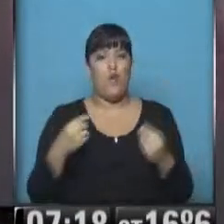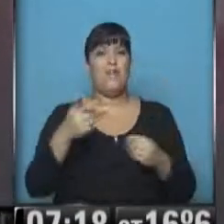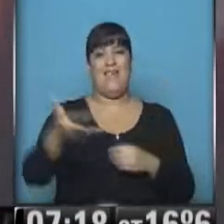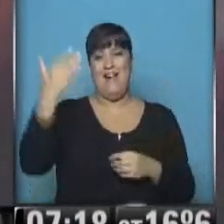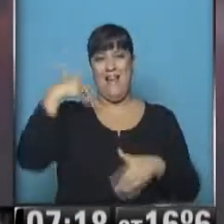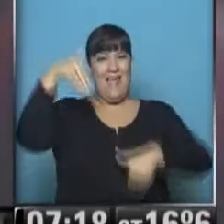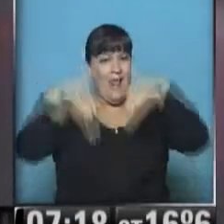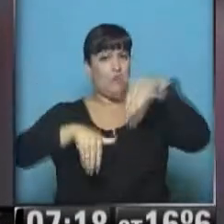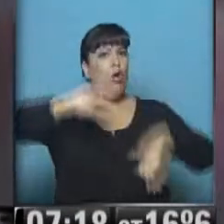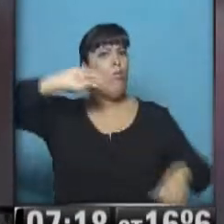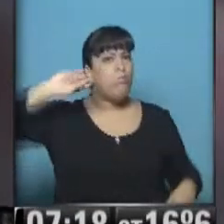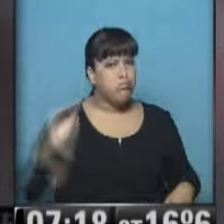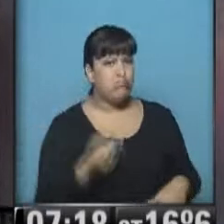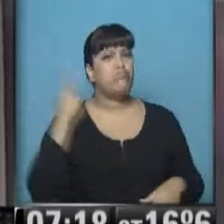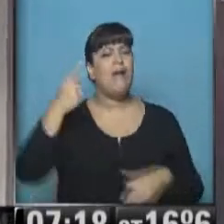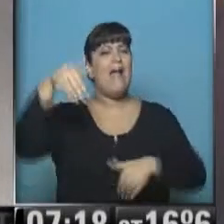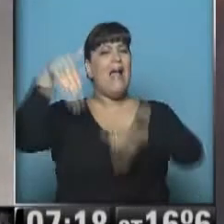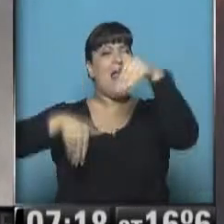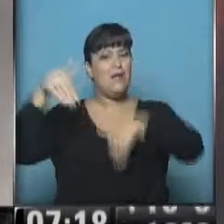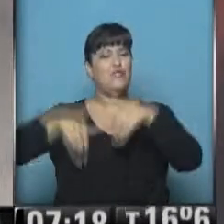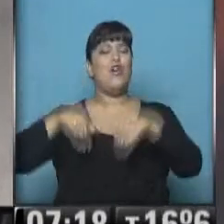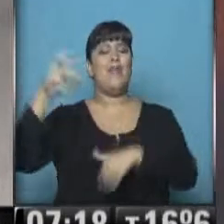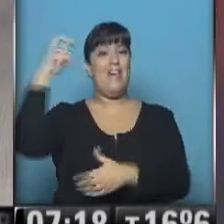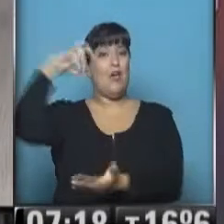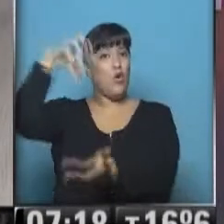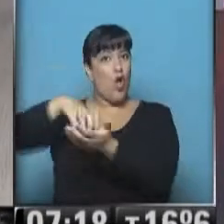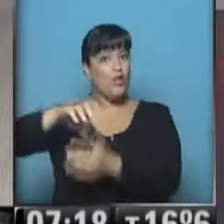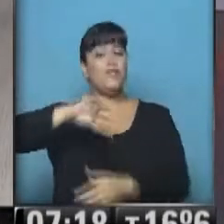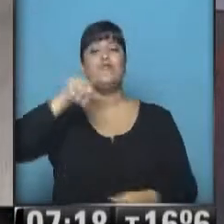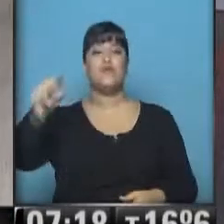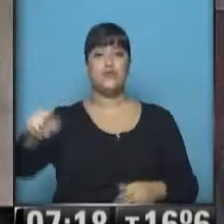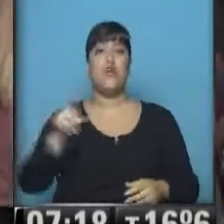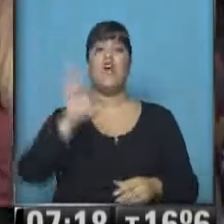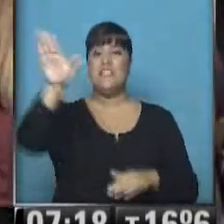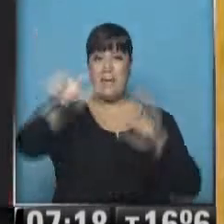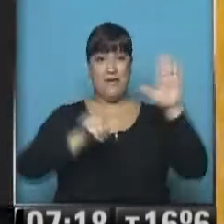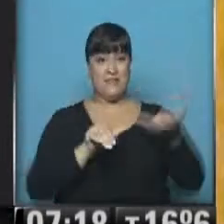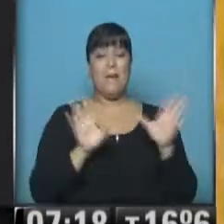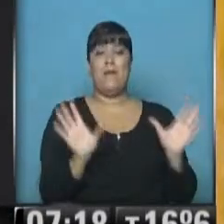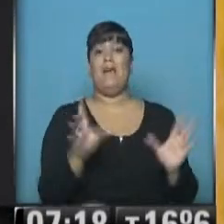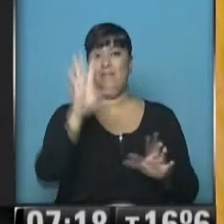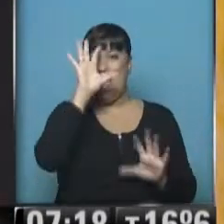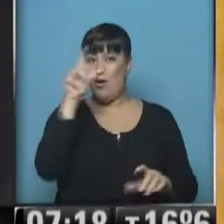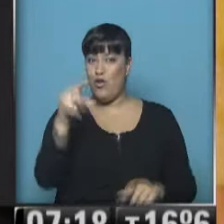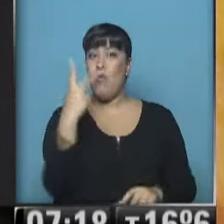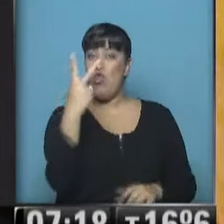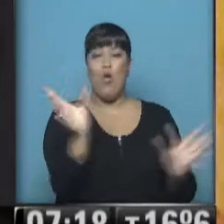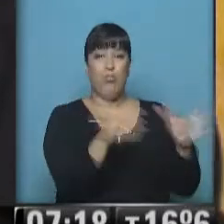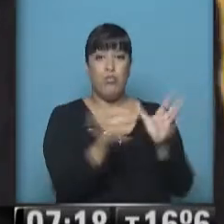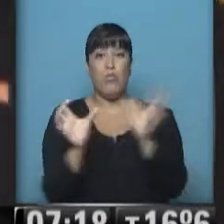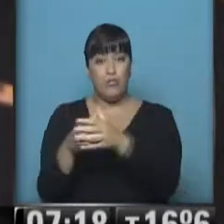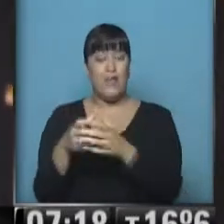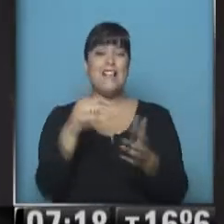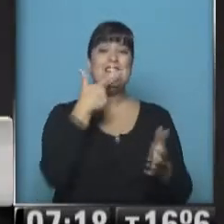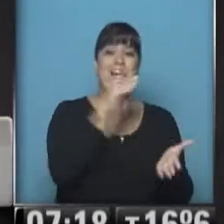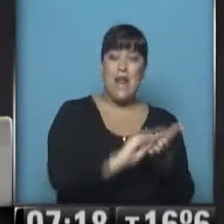derrota dura sufrida en las elecciones de término medio, a los representantes de ambos partidos en el Congreso. Recordemos que las dos cámaras tienen mayoría